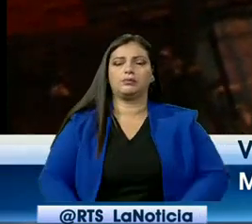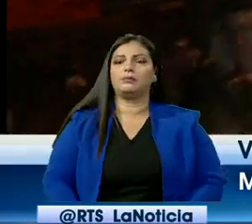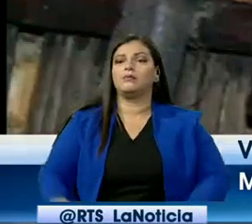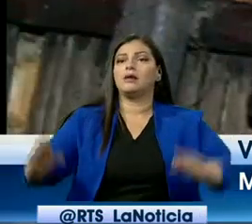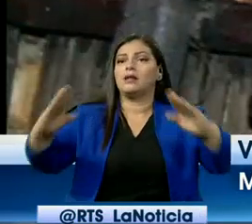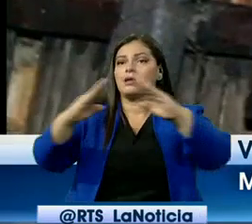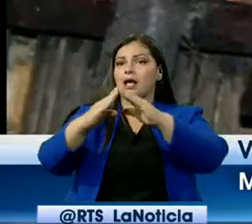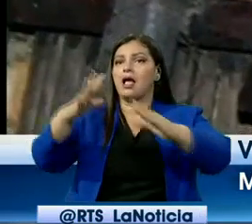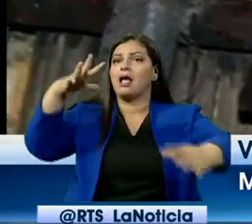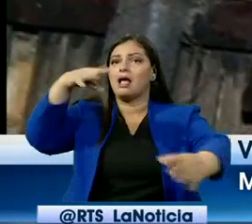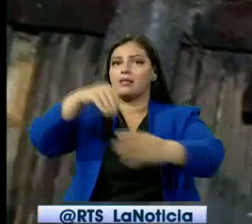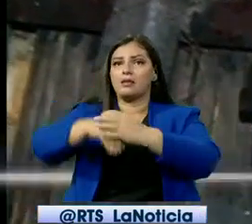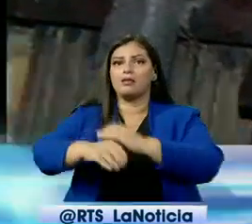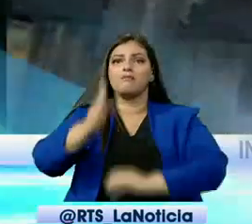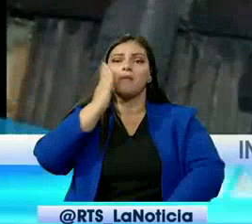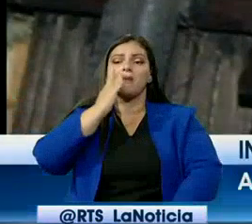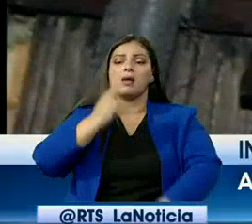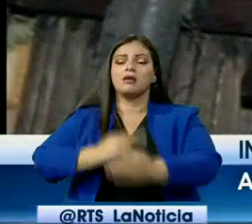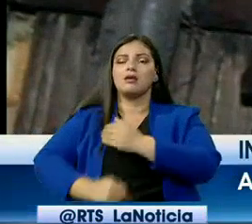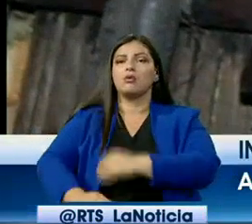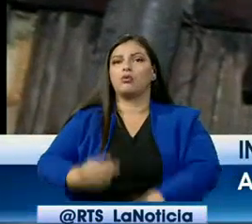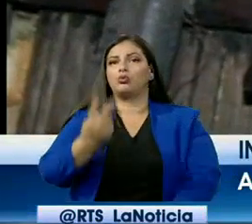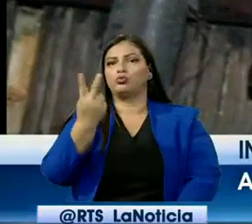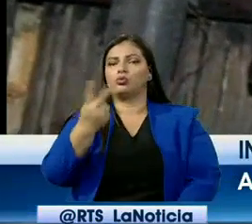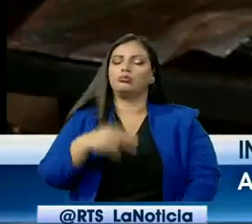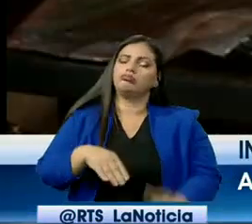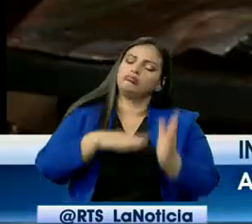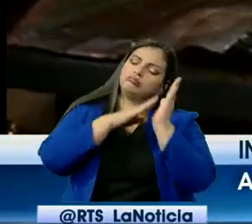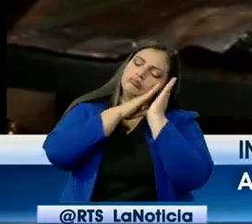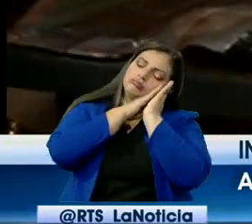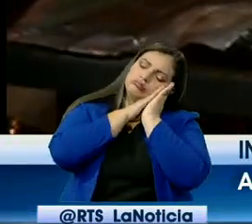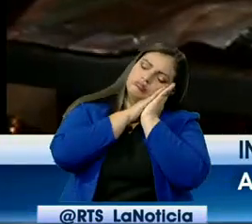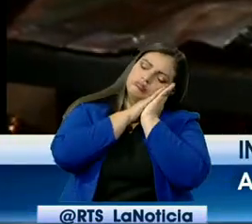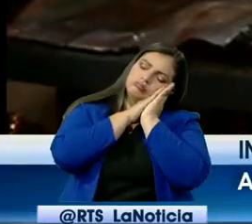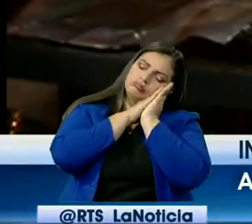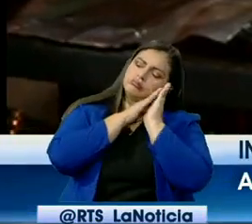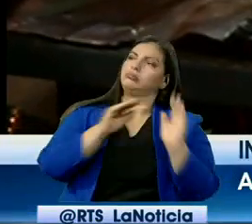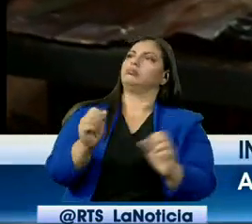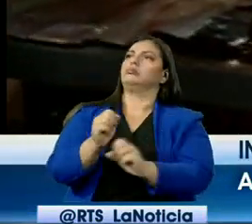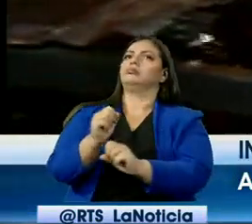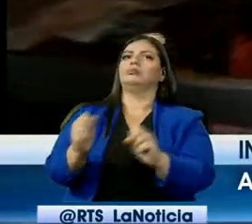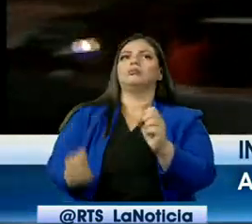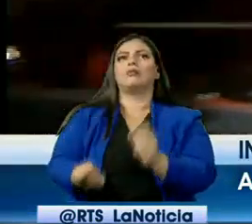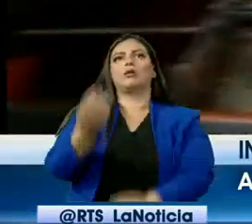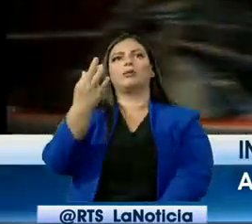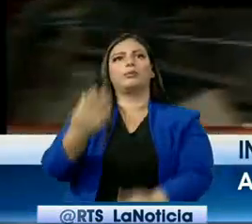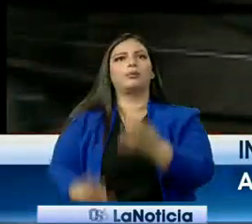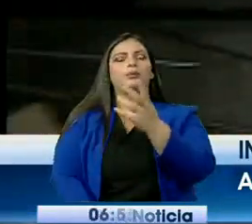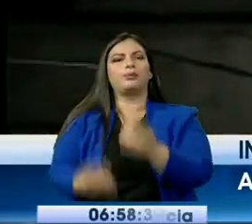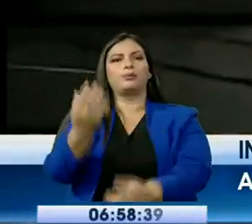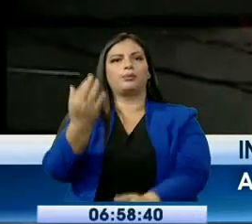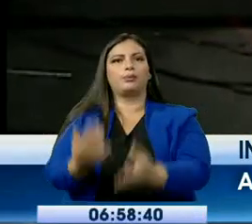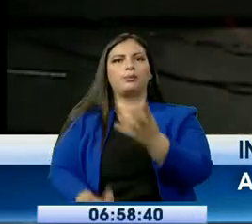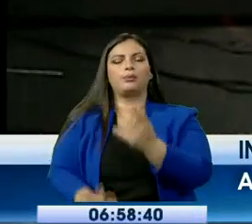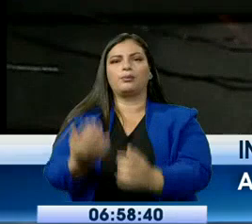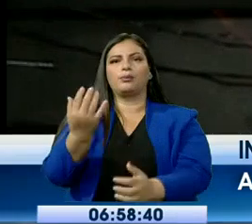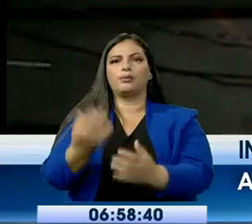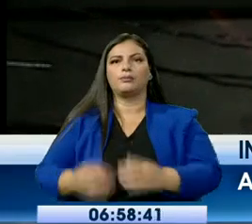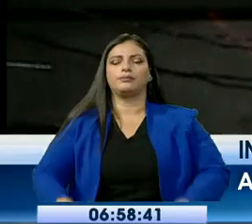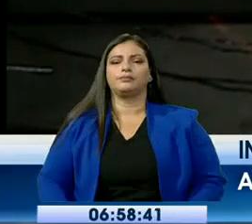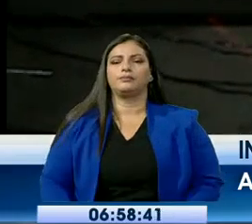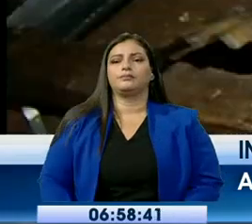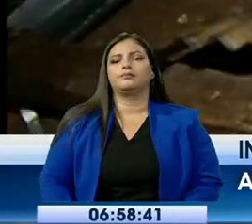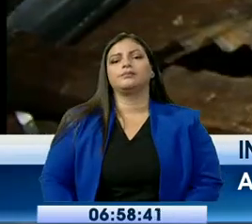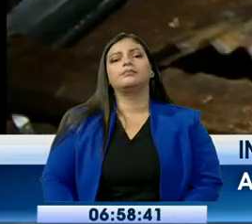estaba trabajando. Y cuando empezó esto, la llamarada, los vecinos han venido a auxiliar, pero sin embargo mi cuñado y mi